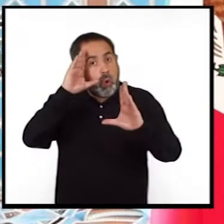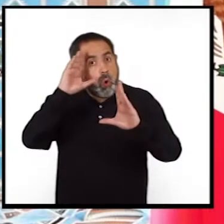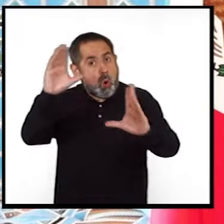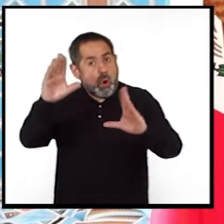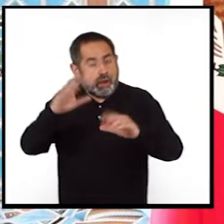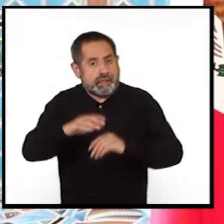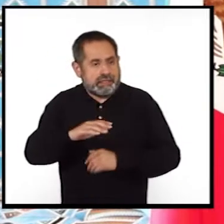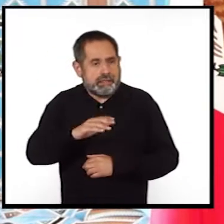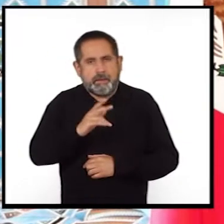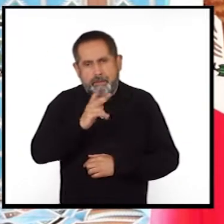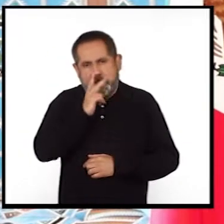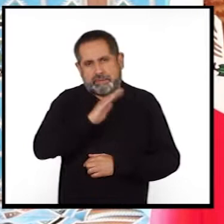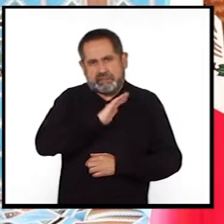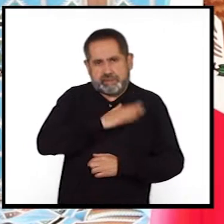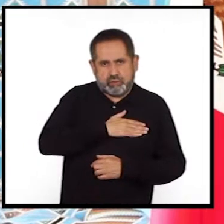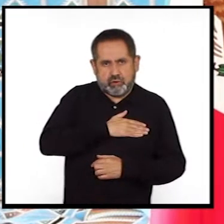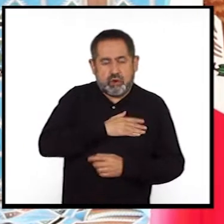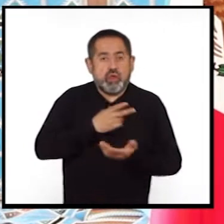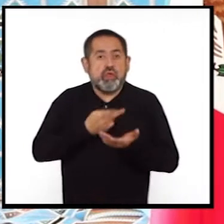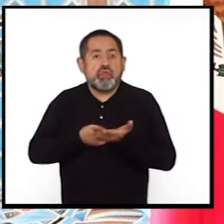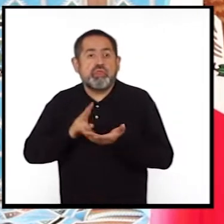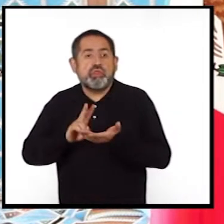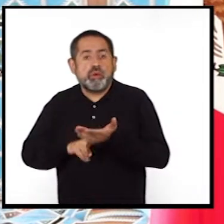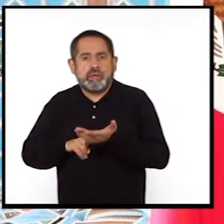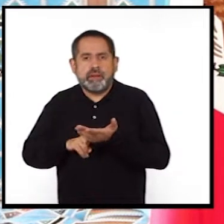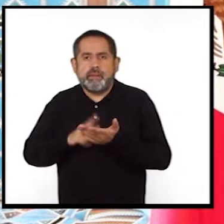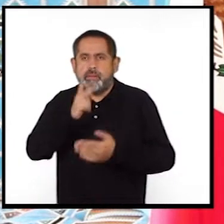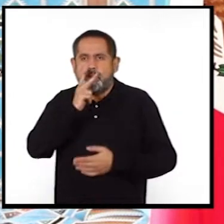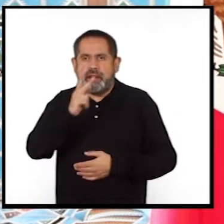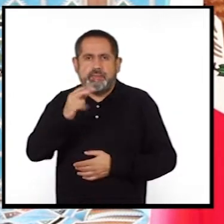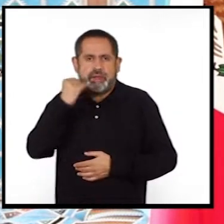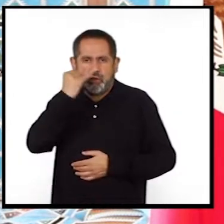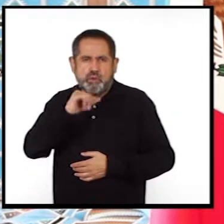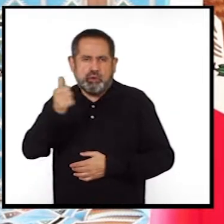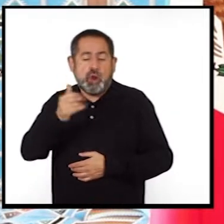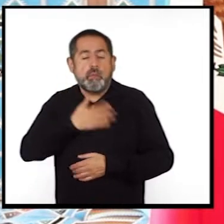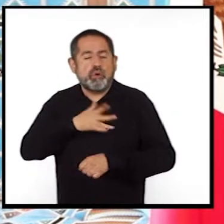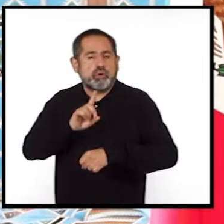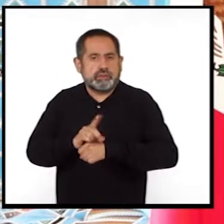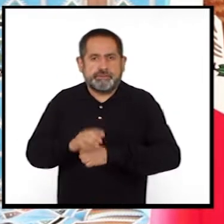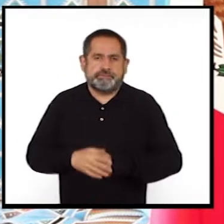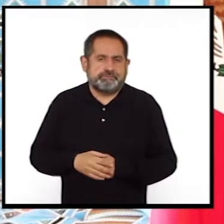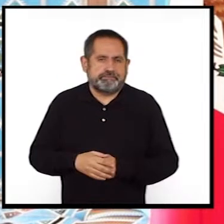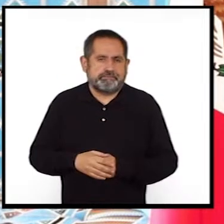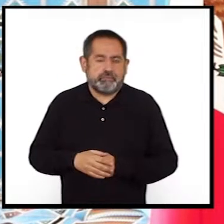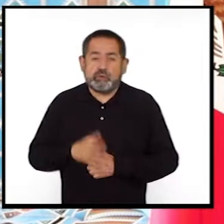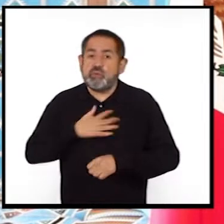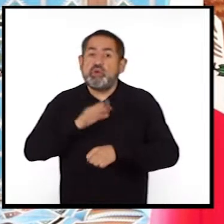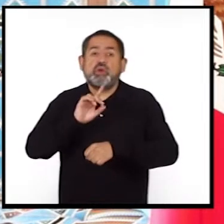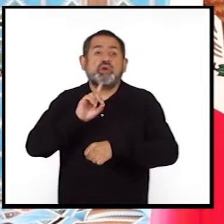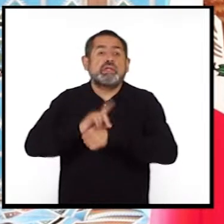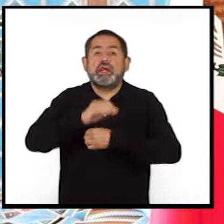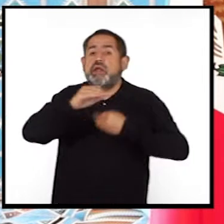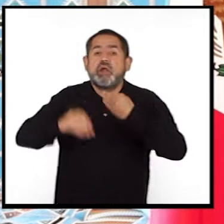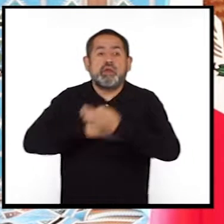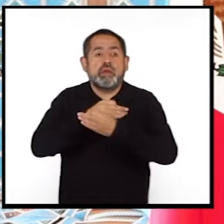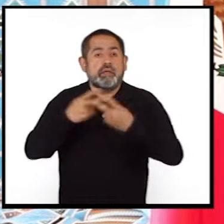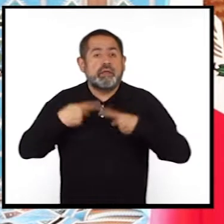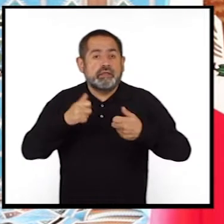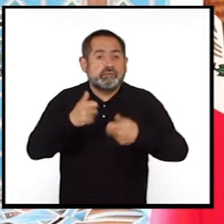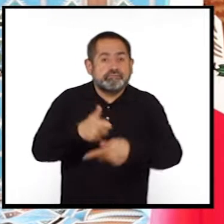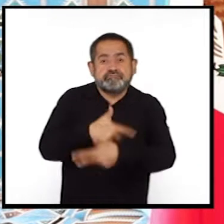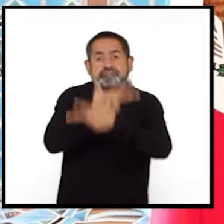Hola, salamu alaikum, buenos días. Un abrazo virtual a toda la comunidad